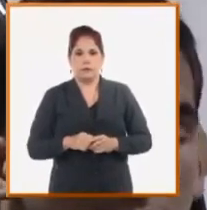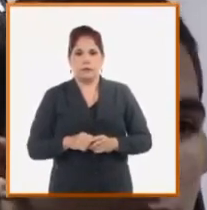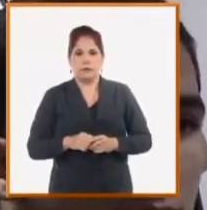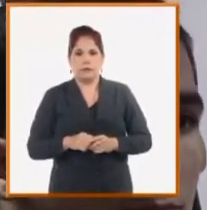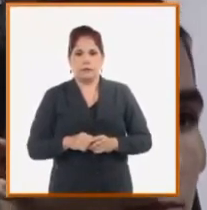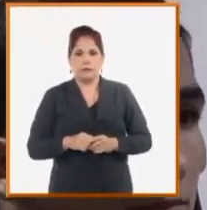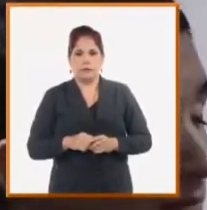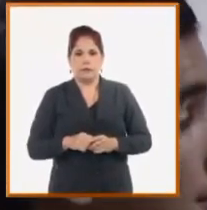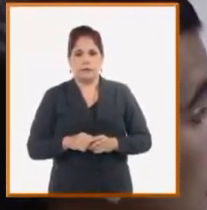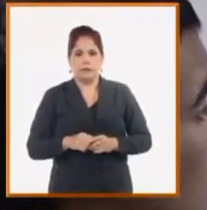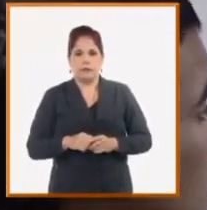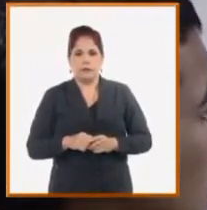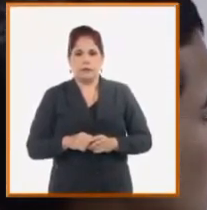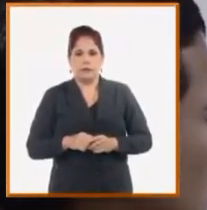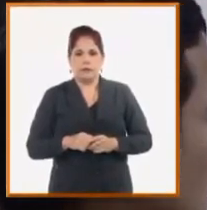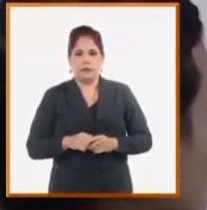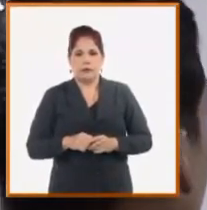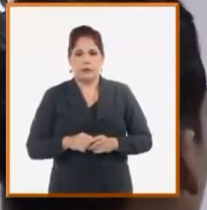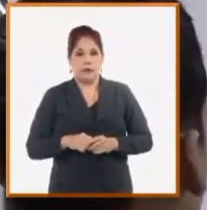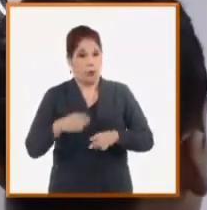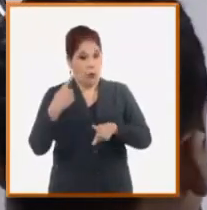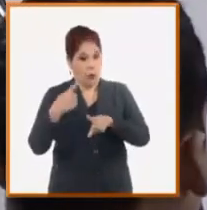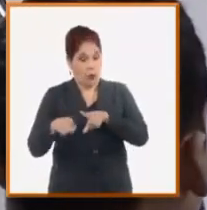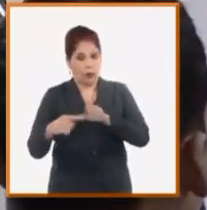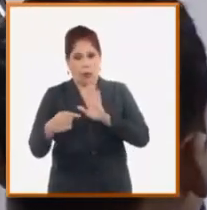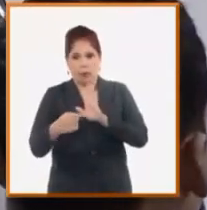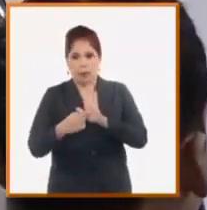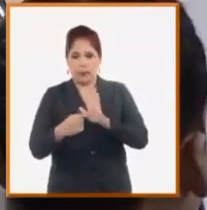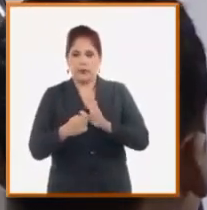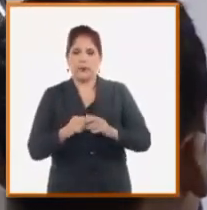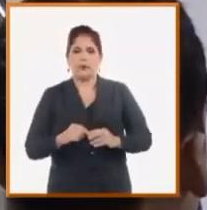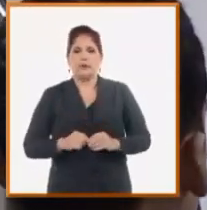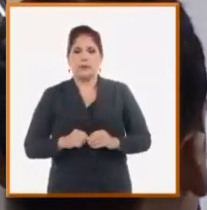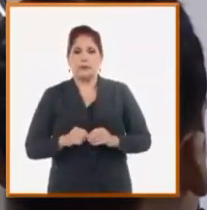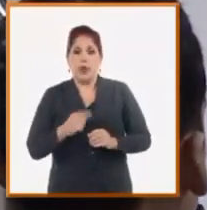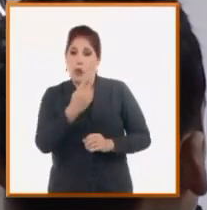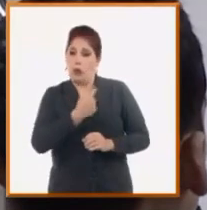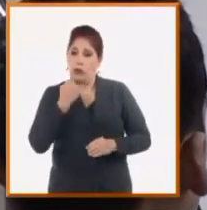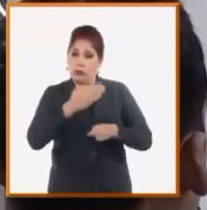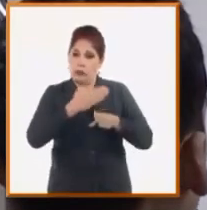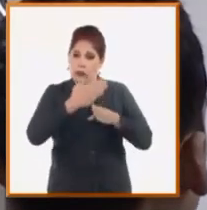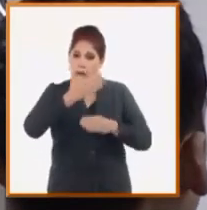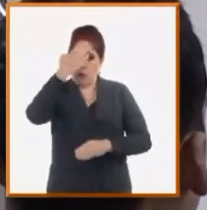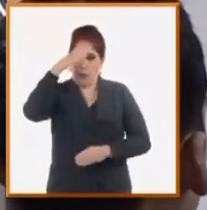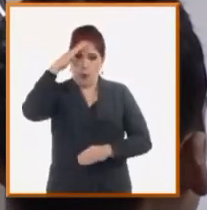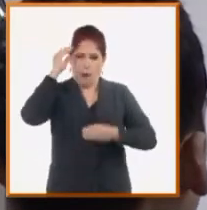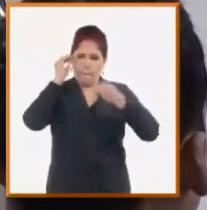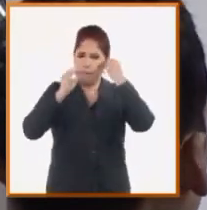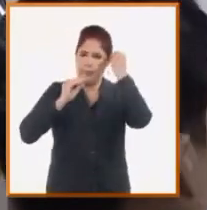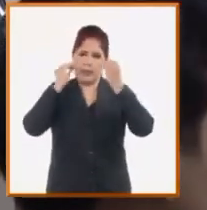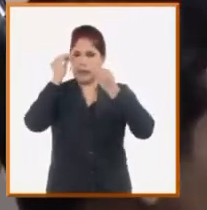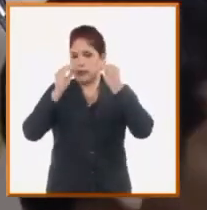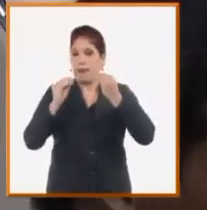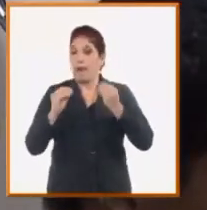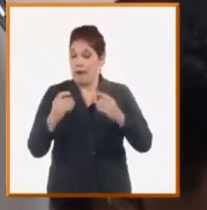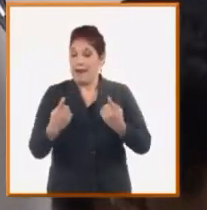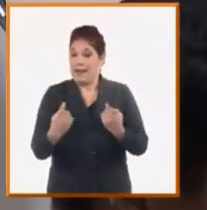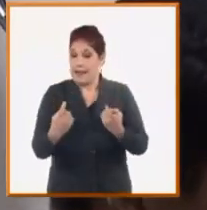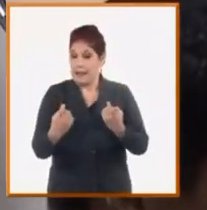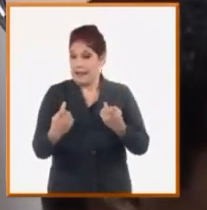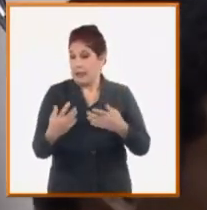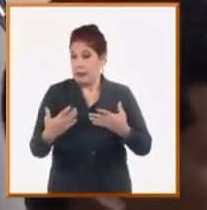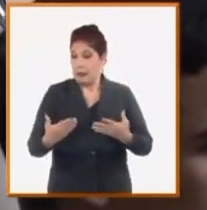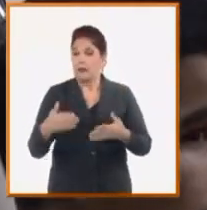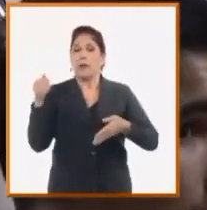pequeñas empresas. Existe también una convicción por parte de nosotros que hay una necesidad de estos actores